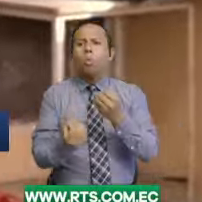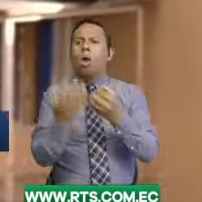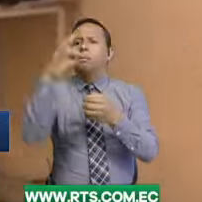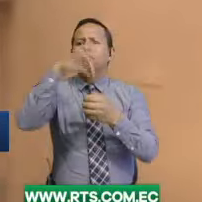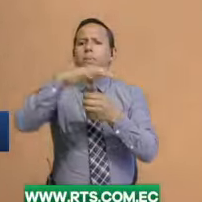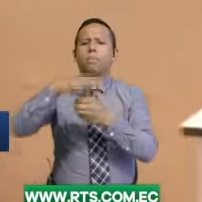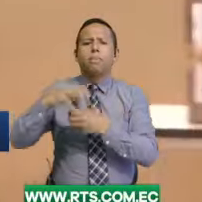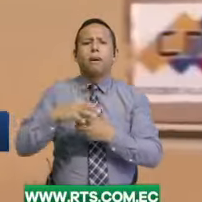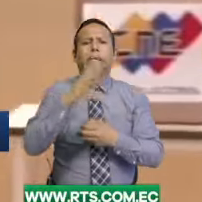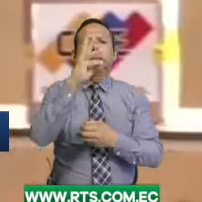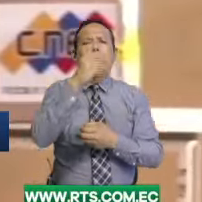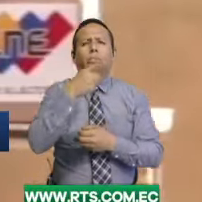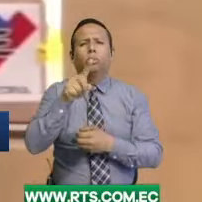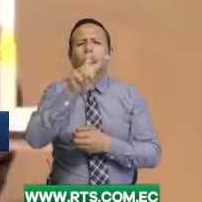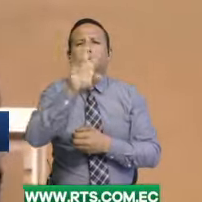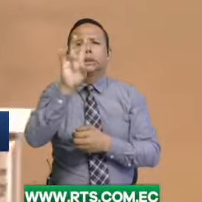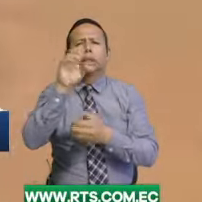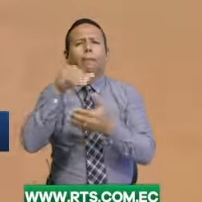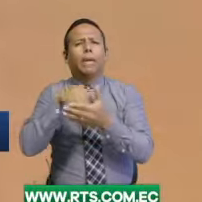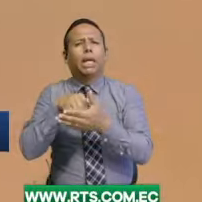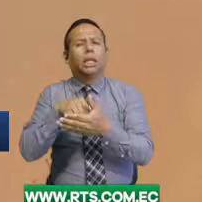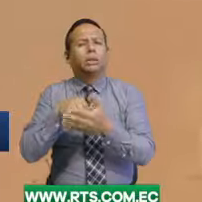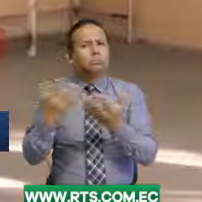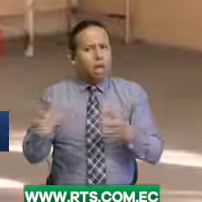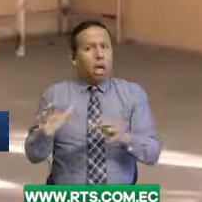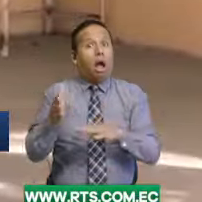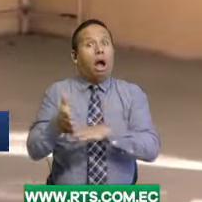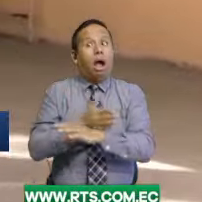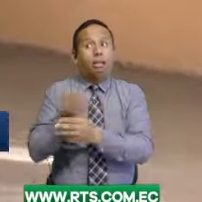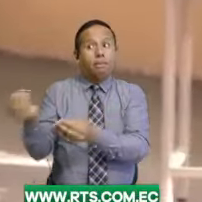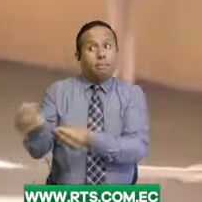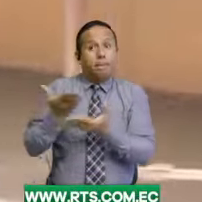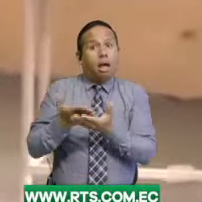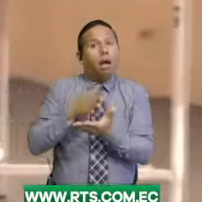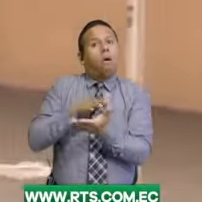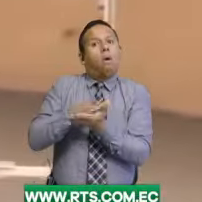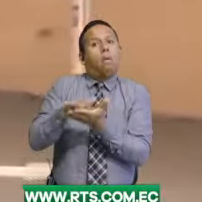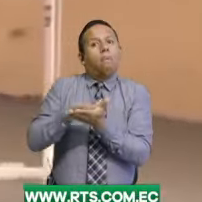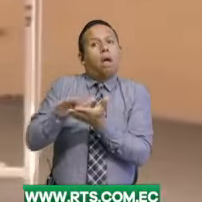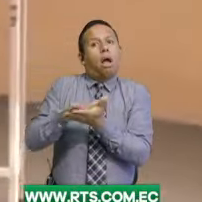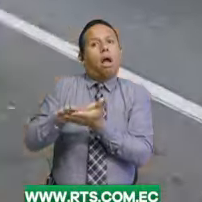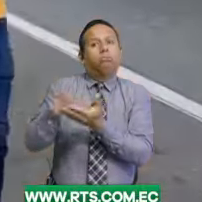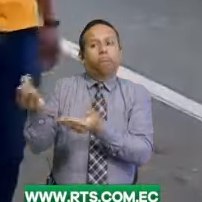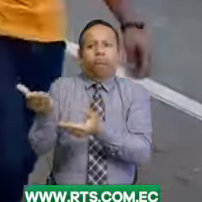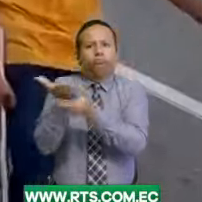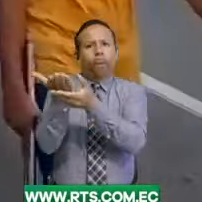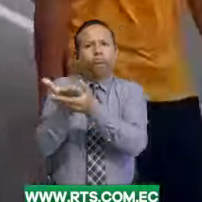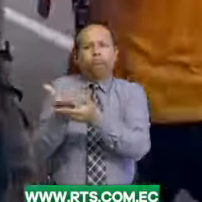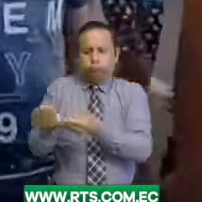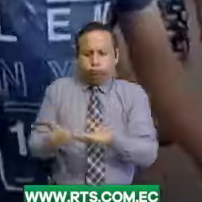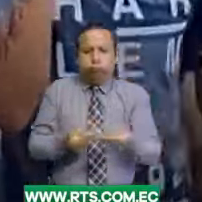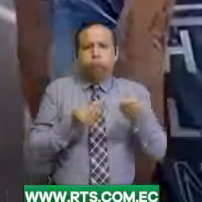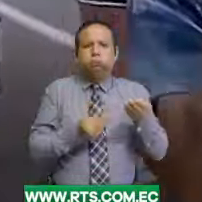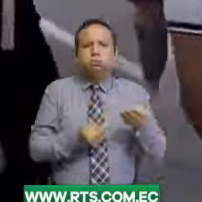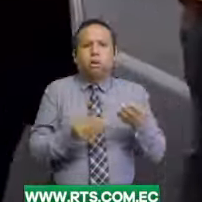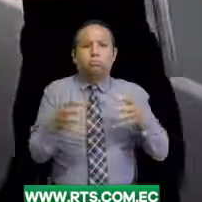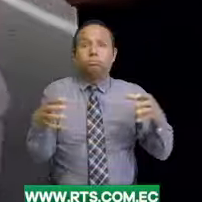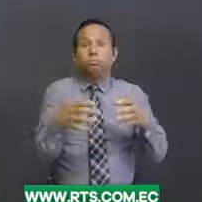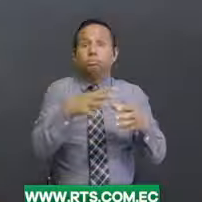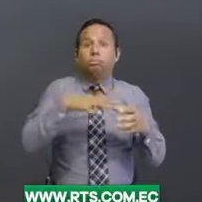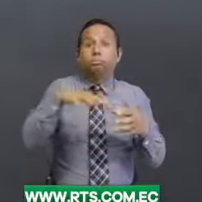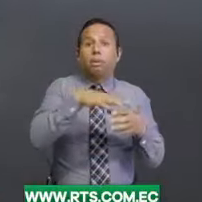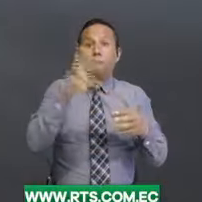6.027.000 votos. Esto tras acceder a copias del 73% de las actas de votación. Un sector de la población